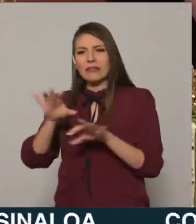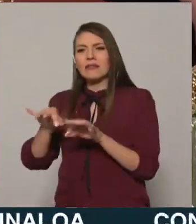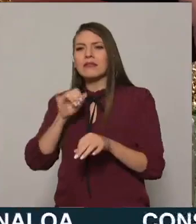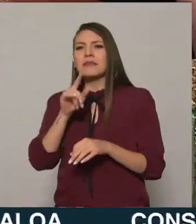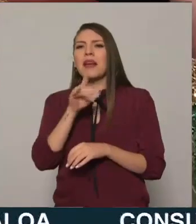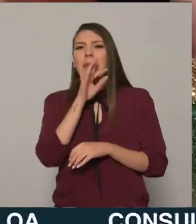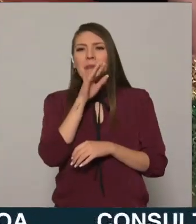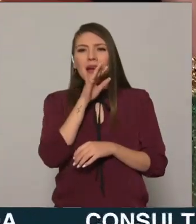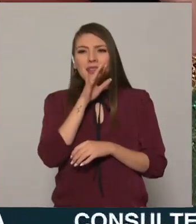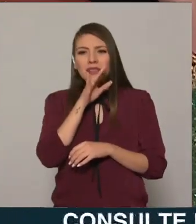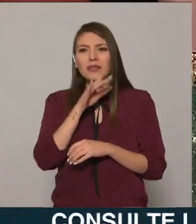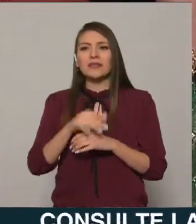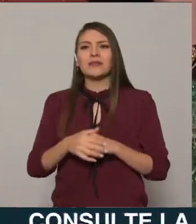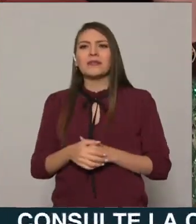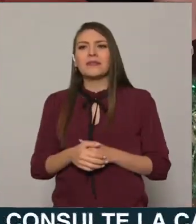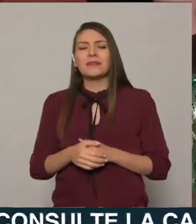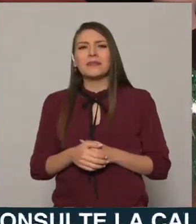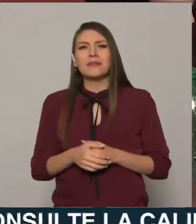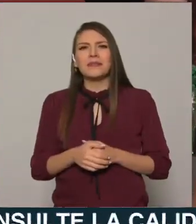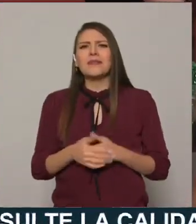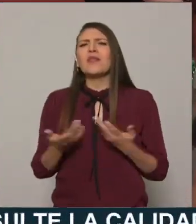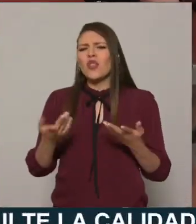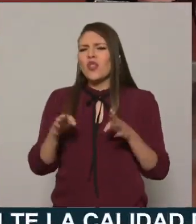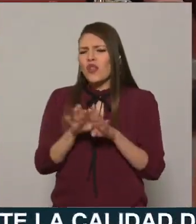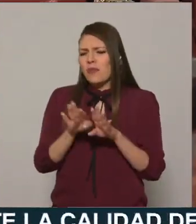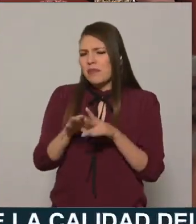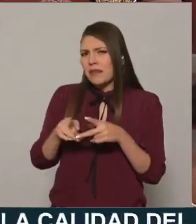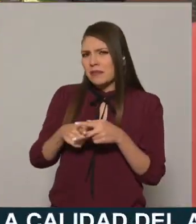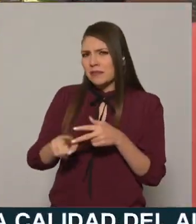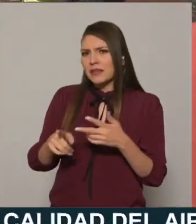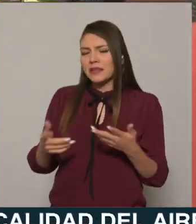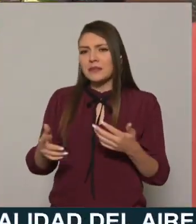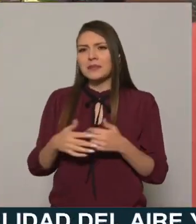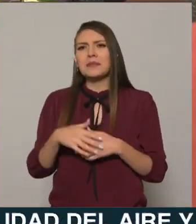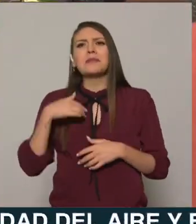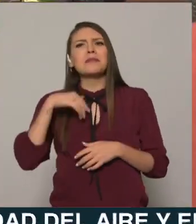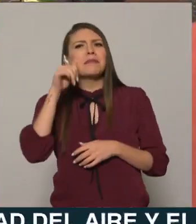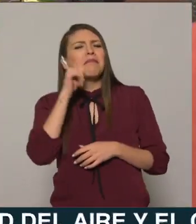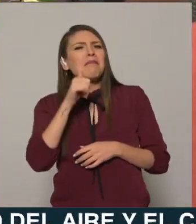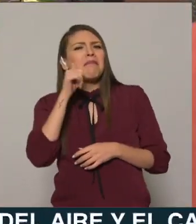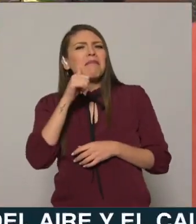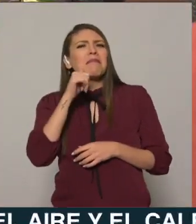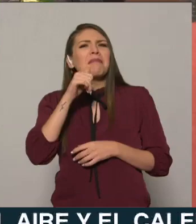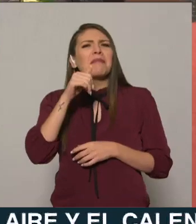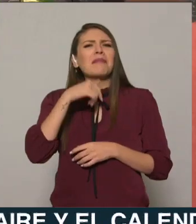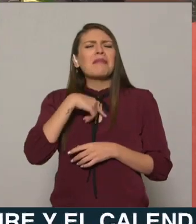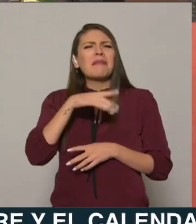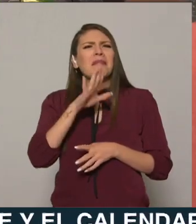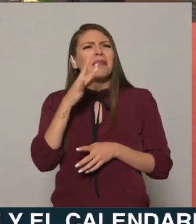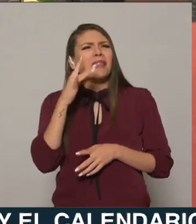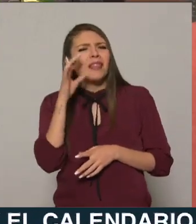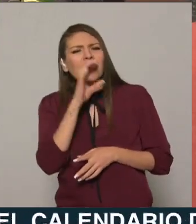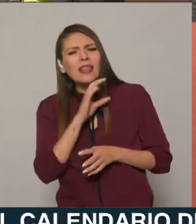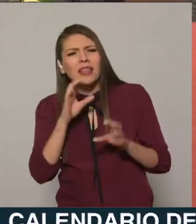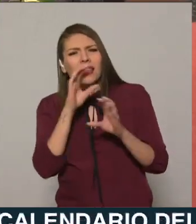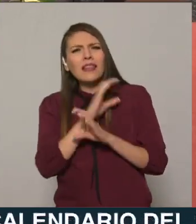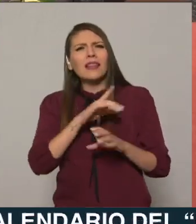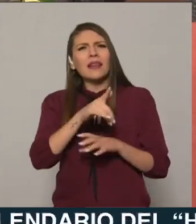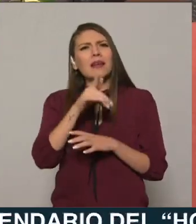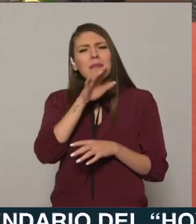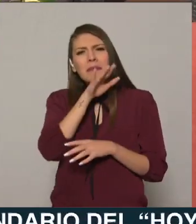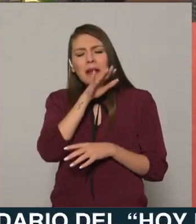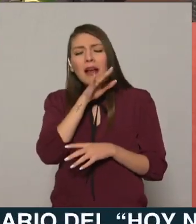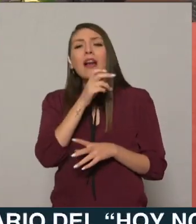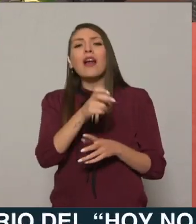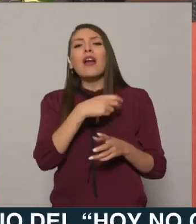me llamó la atención la basura, no sé por qué, y se me ocurrió pues animar a las basuras, y es un poco para crear conciencia de